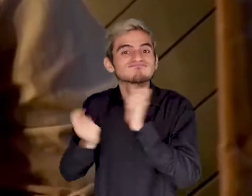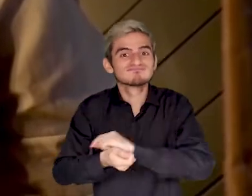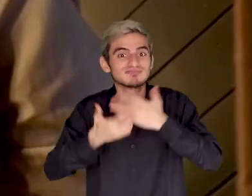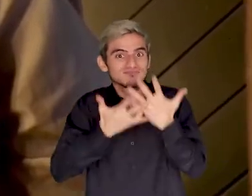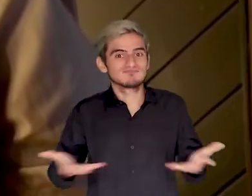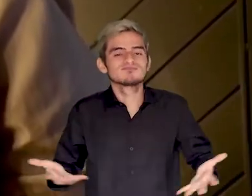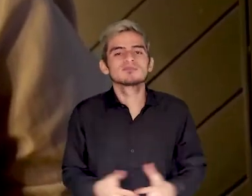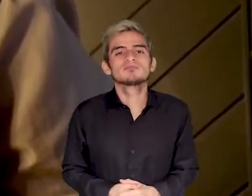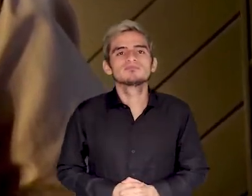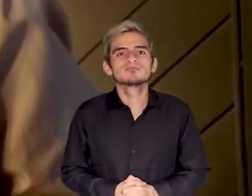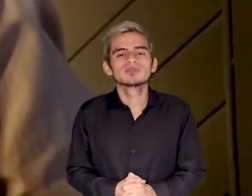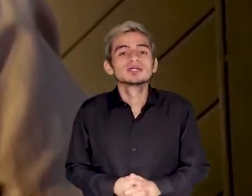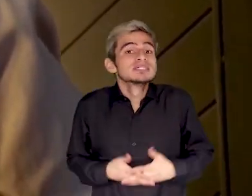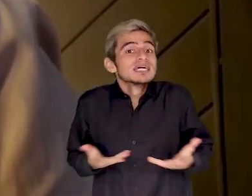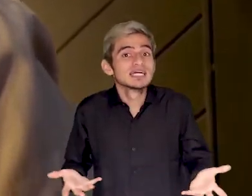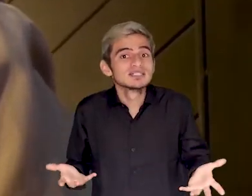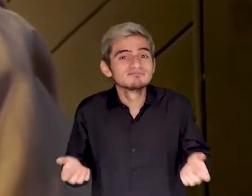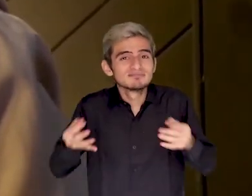y seas parte de este cambio.